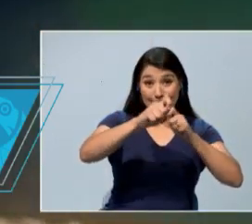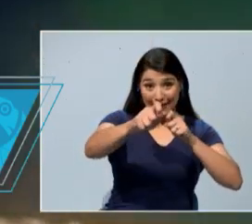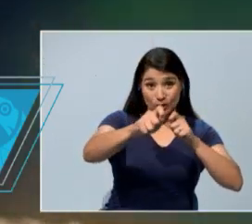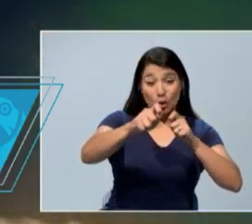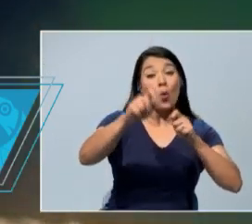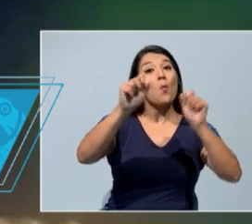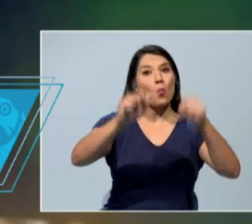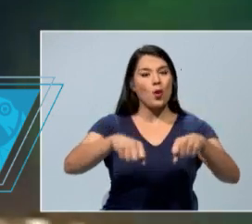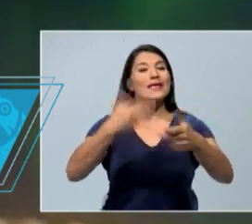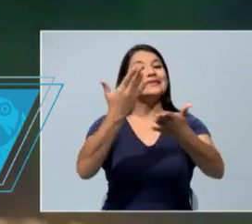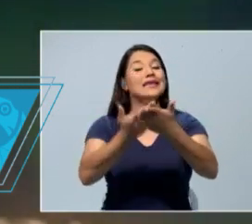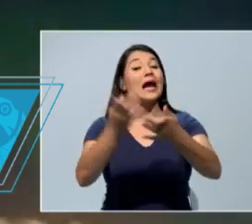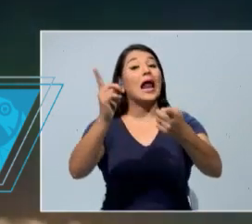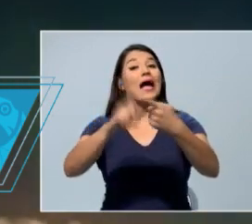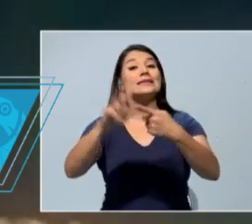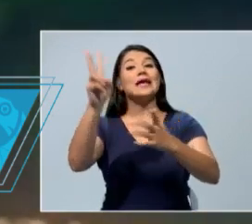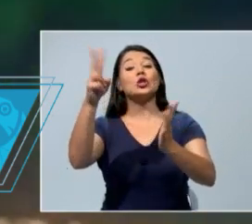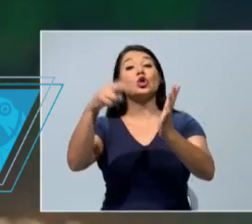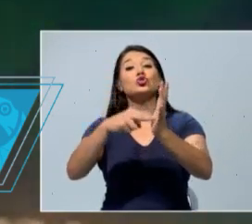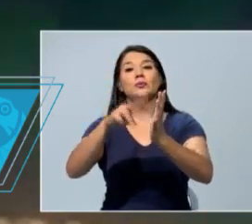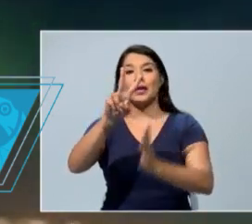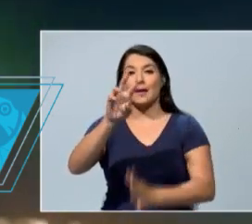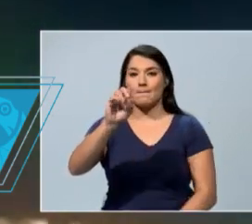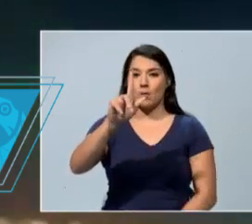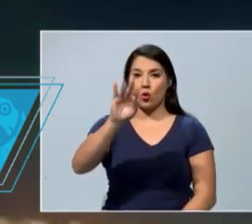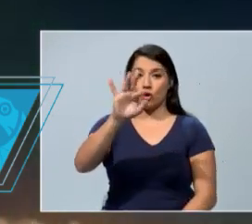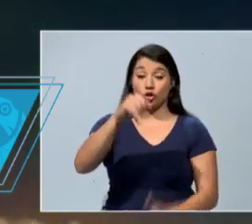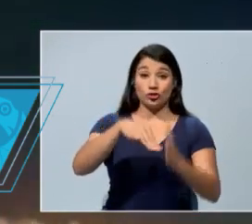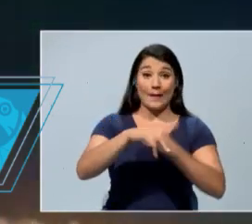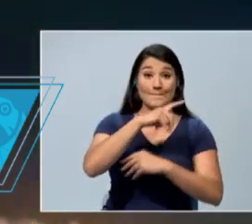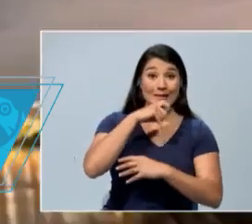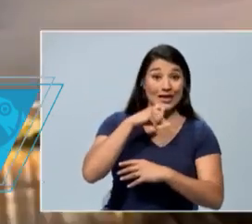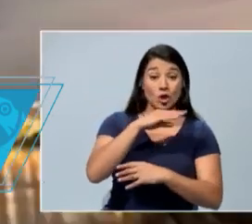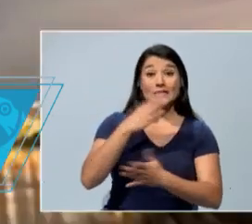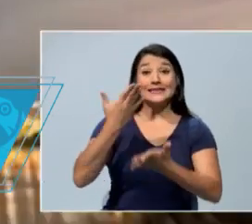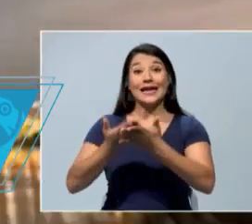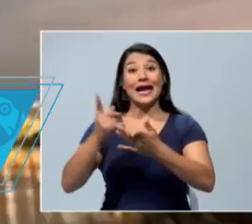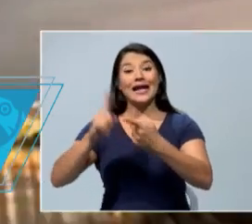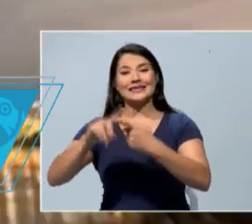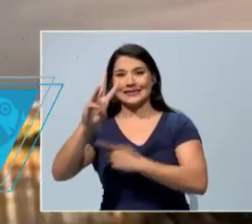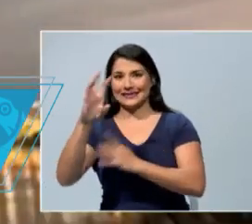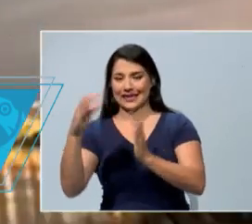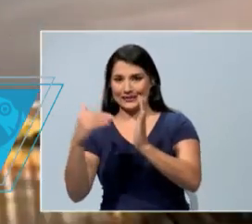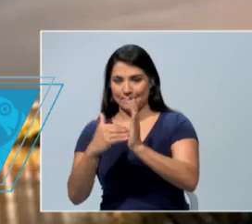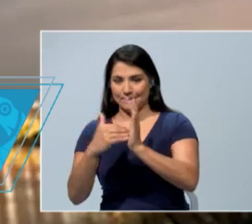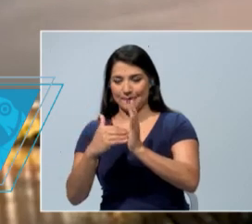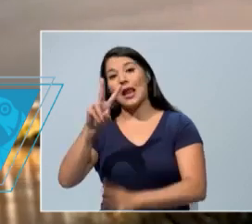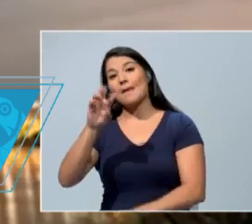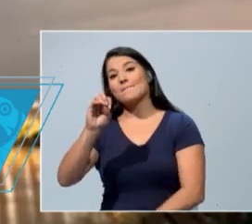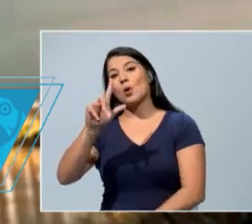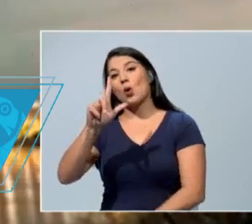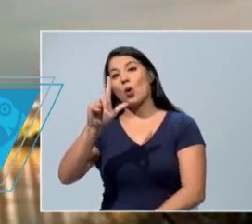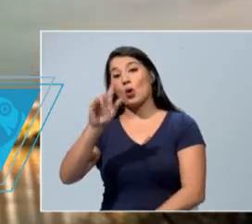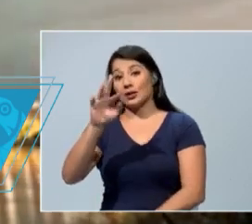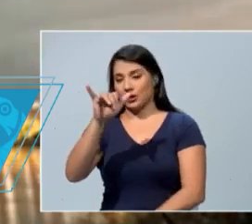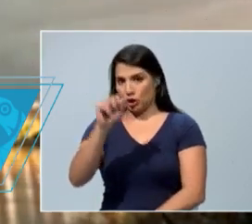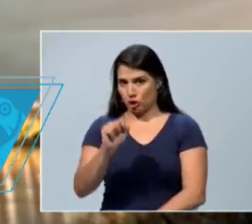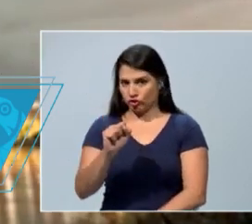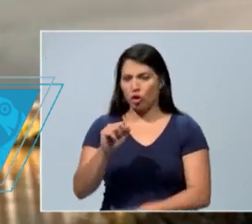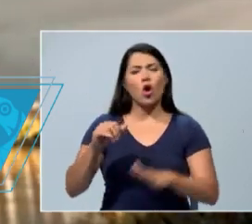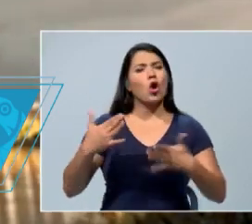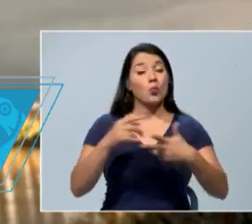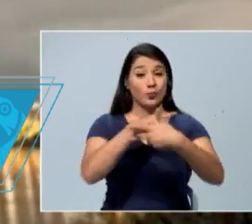llegar a los 6.000 voltios en invierno. El fenómeno de la electricidad atmosférica puede ser de tres tipos. Está